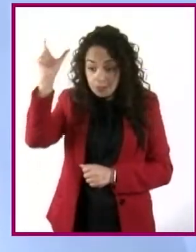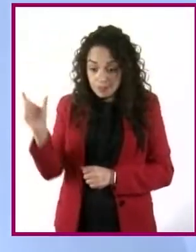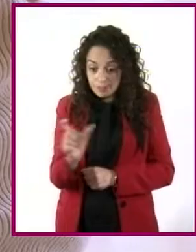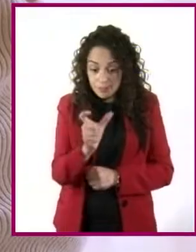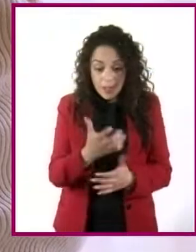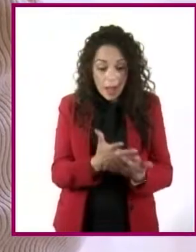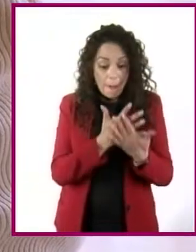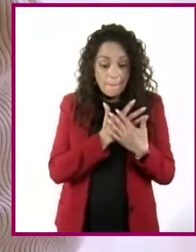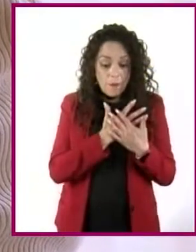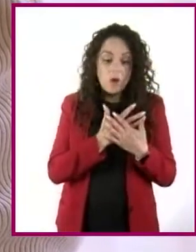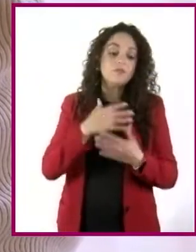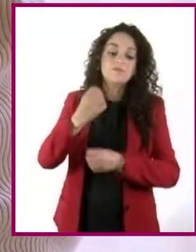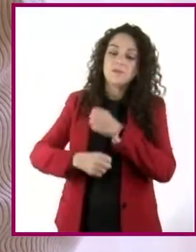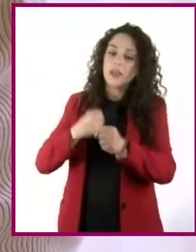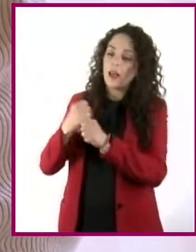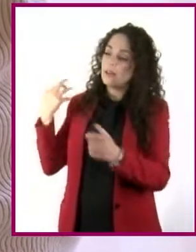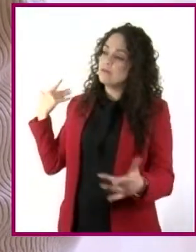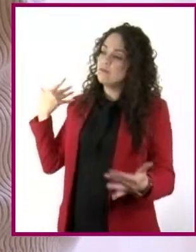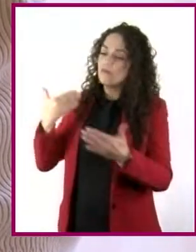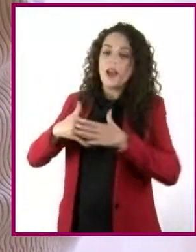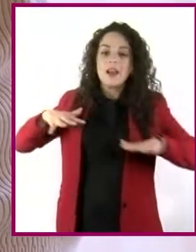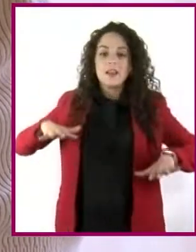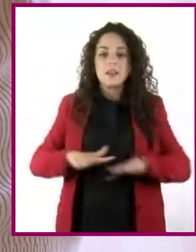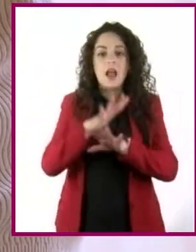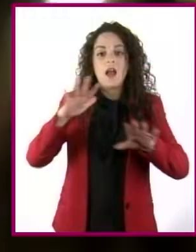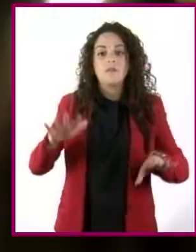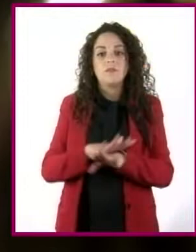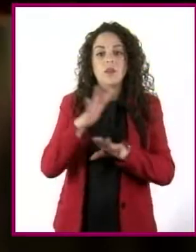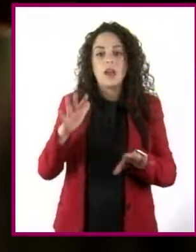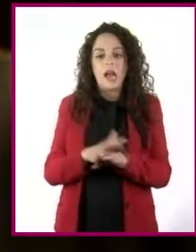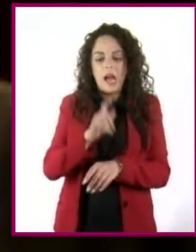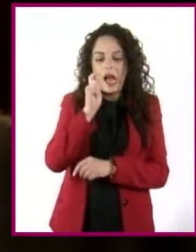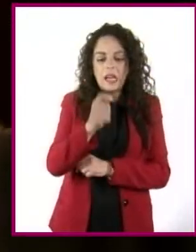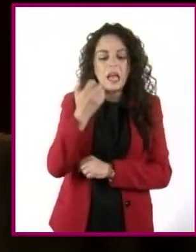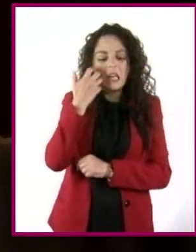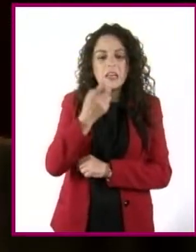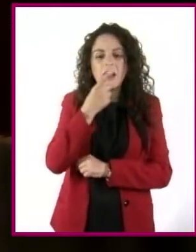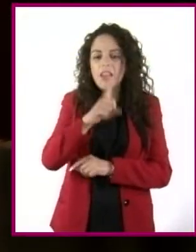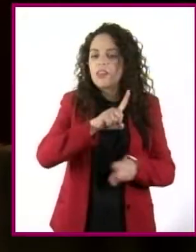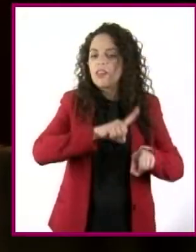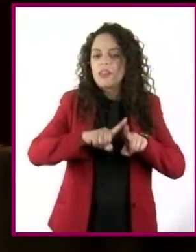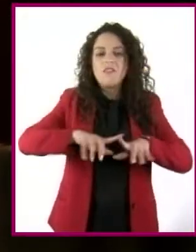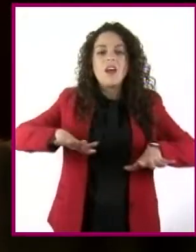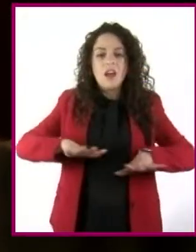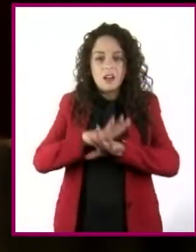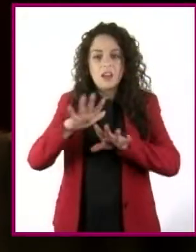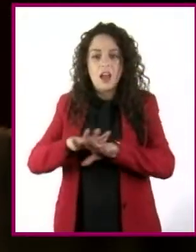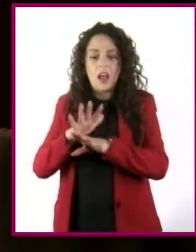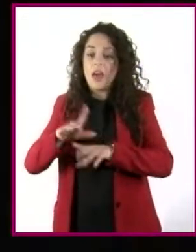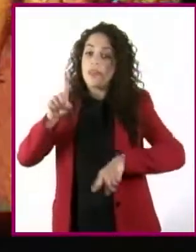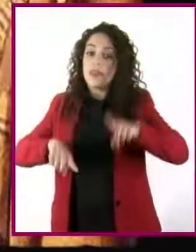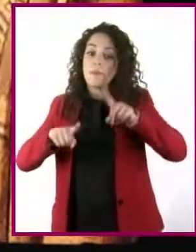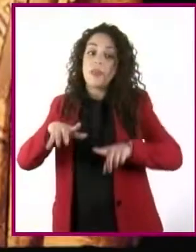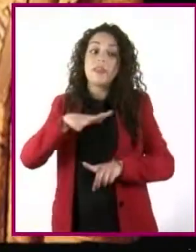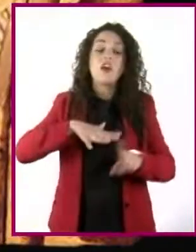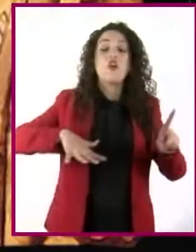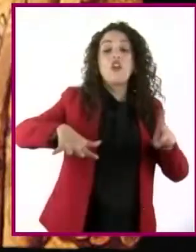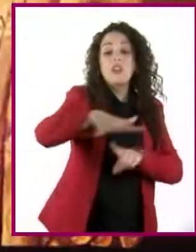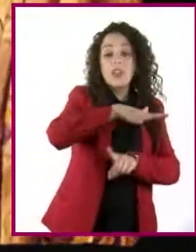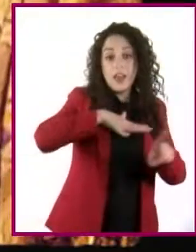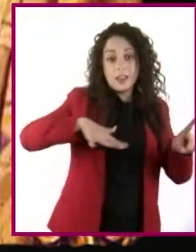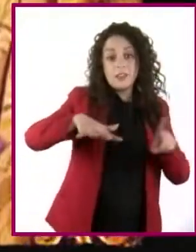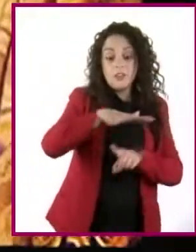del tiempo y ha adquirido diferentes significados, según el contexto desde el que se analiza, es